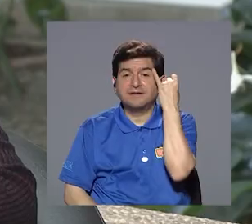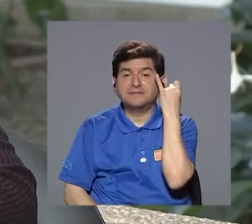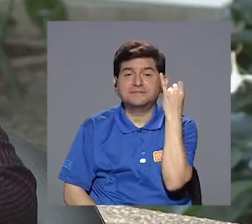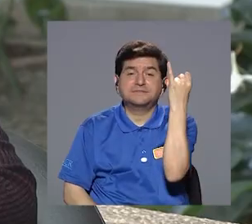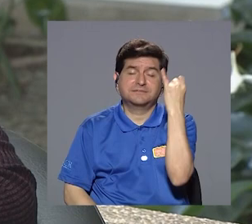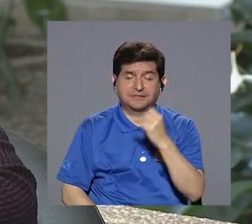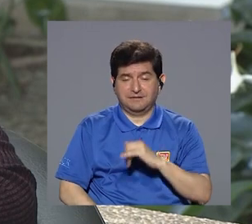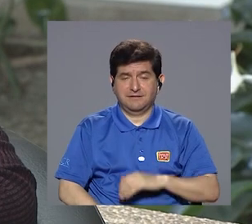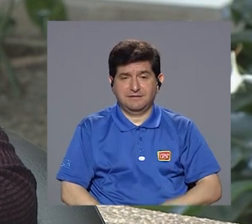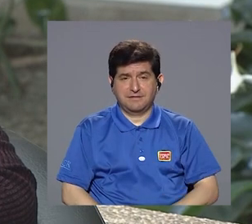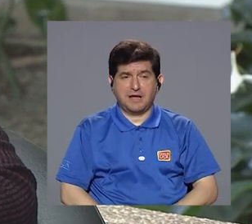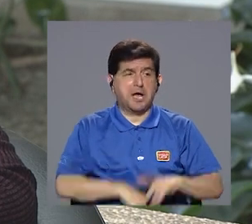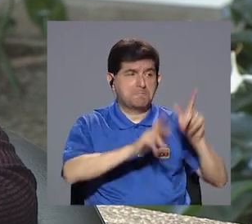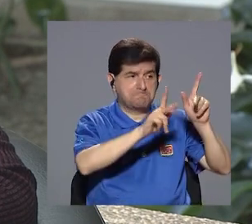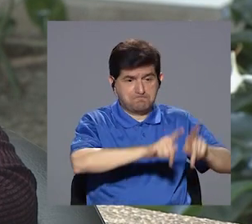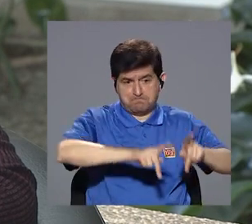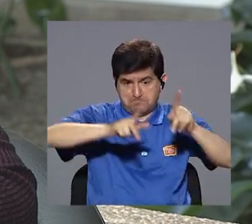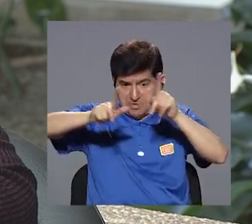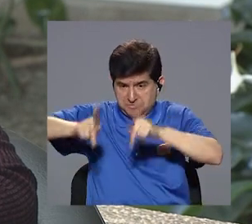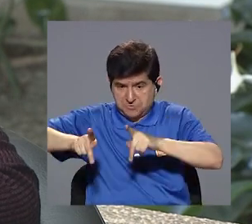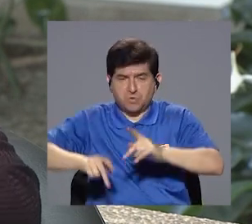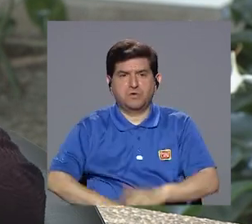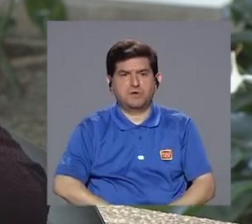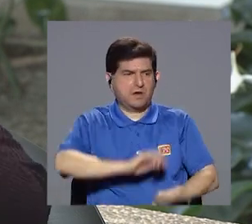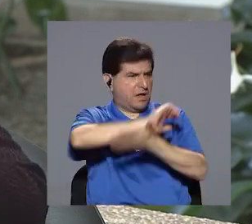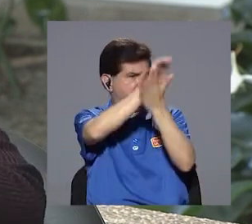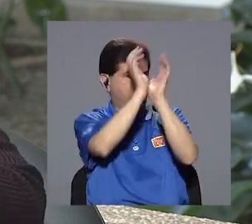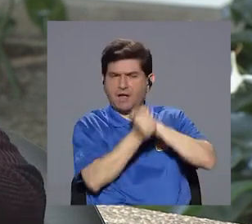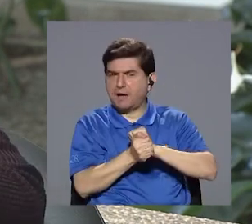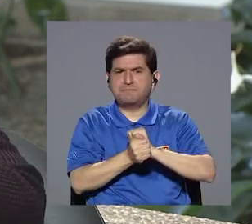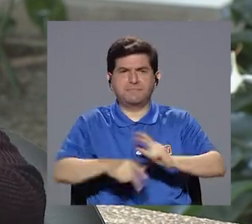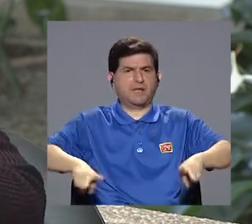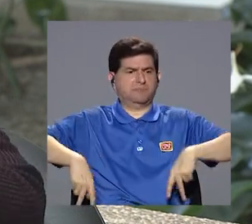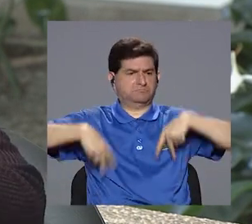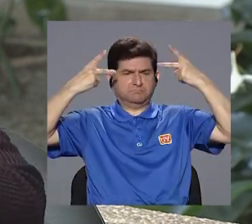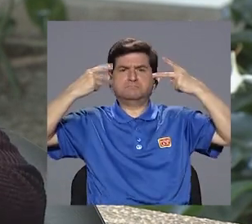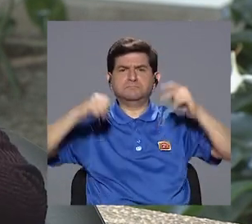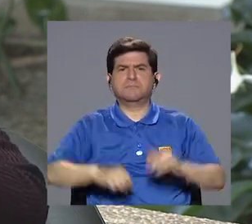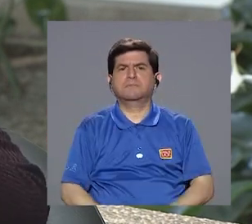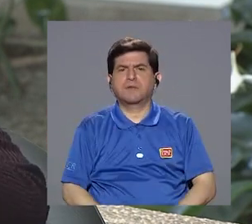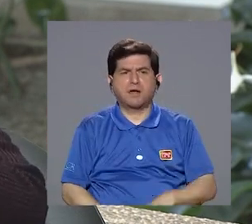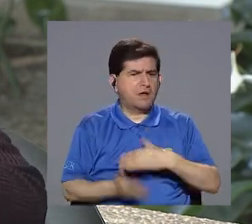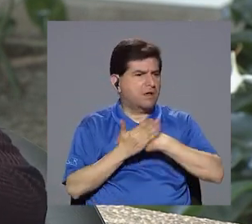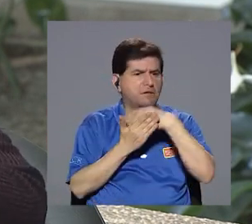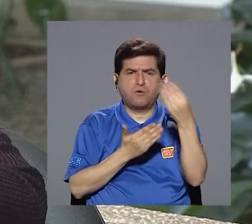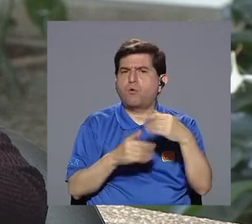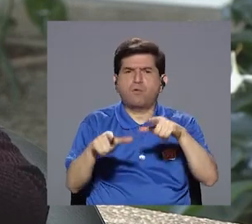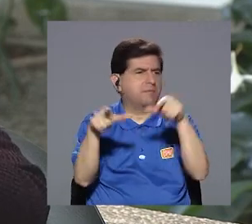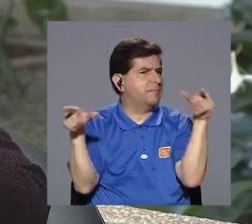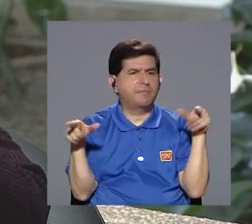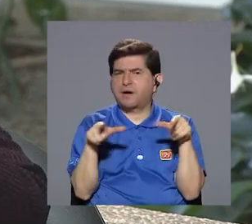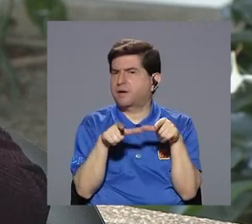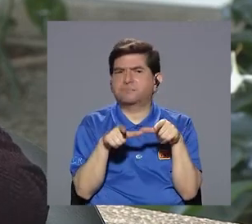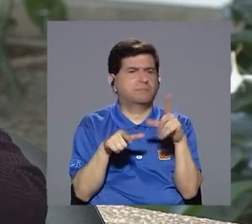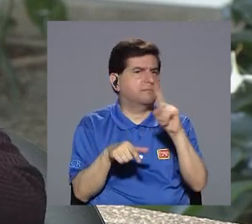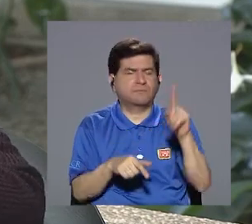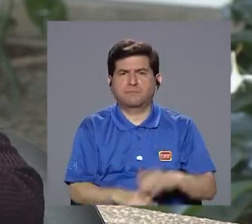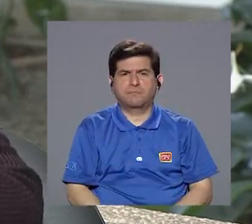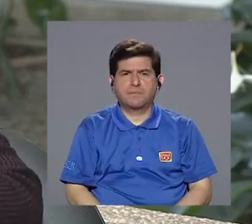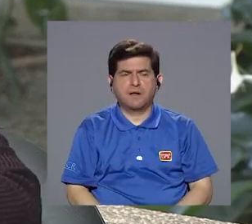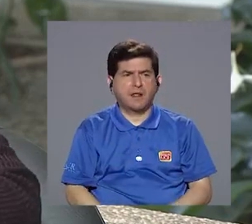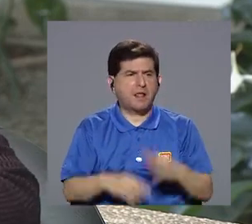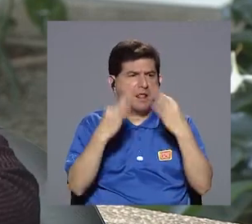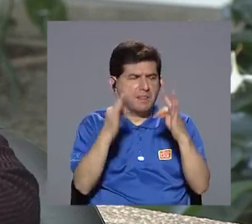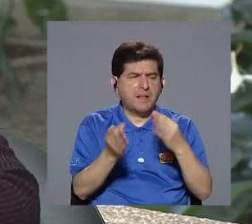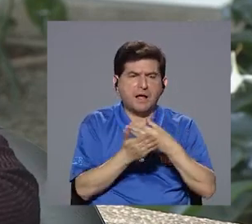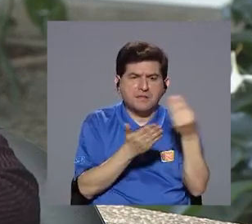sentido, la persona cambia la rutina de vida. Ya no compro en determinados lugares, voy y trato